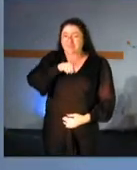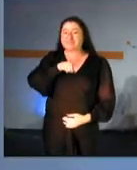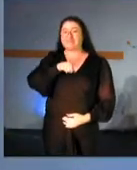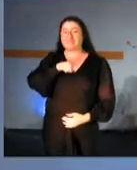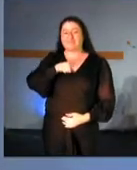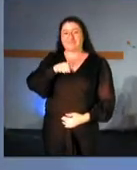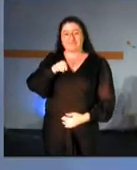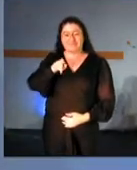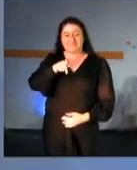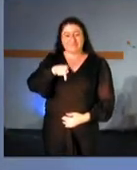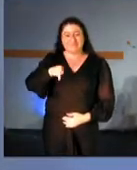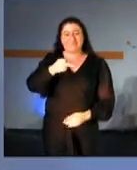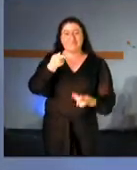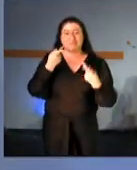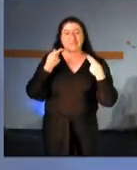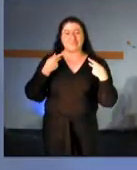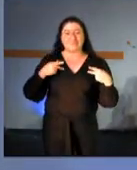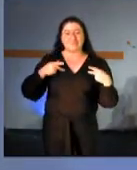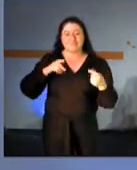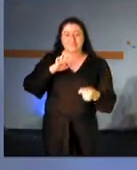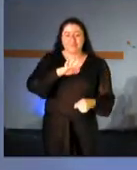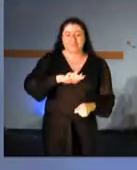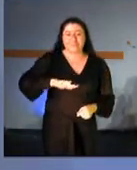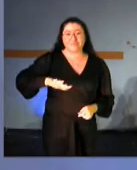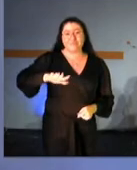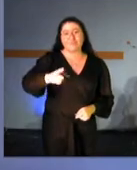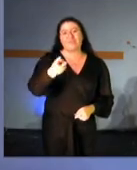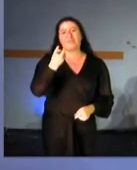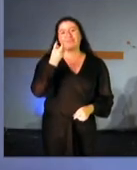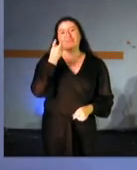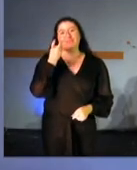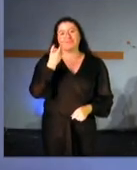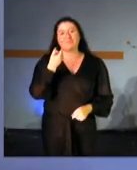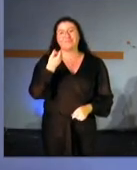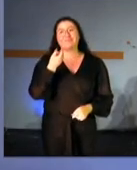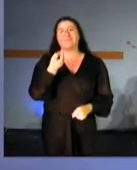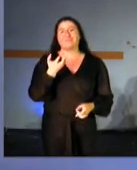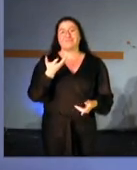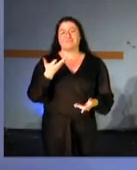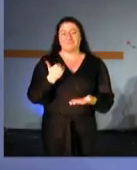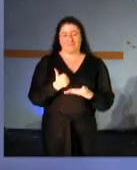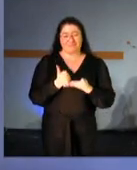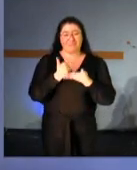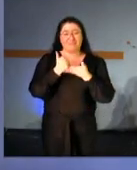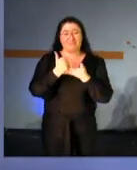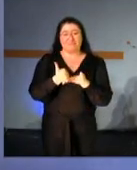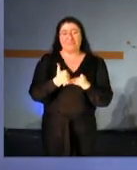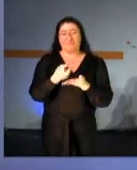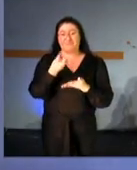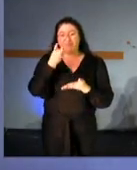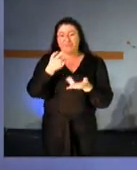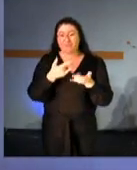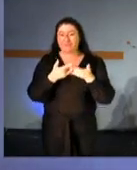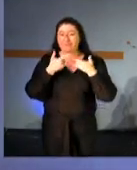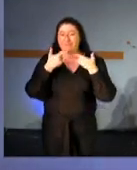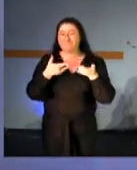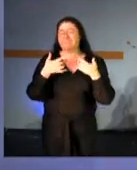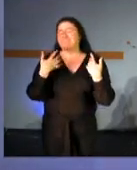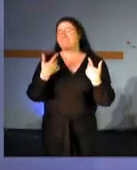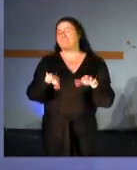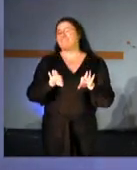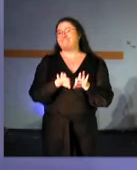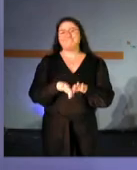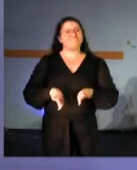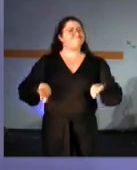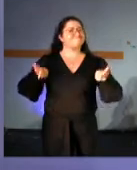realmente la esencia y el secreto de esa historia, que fue una